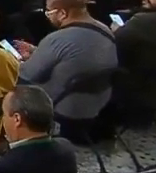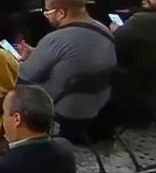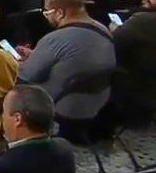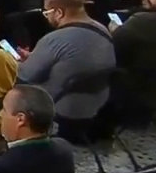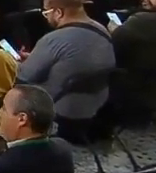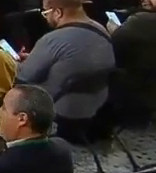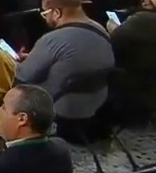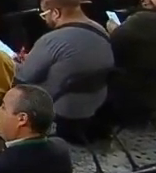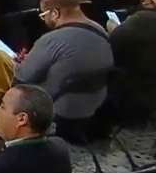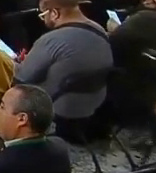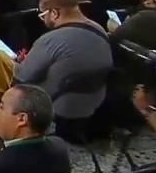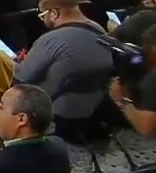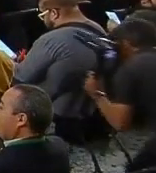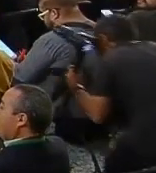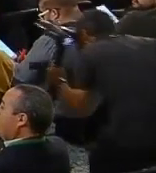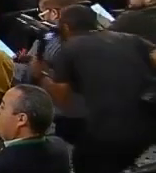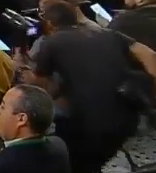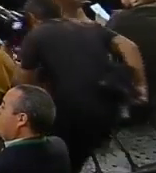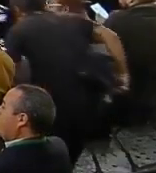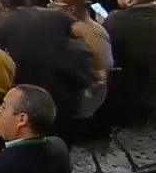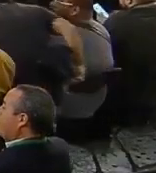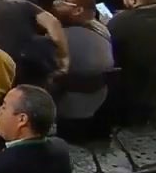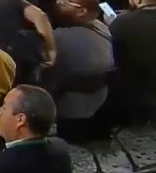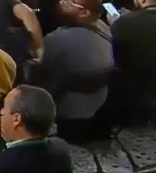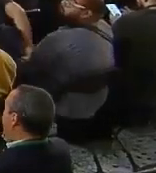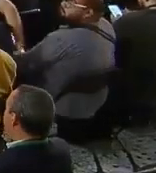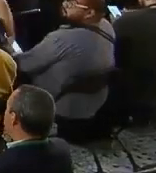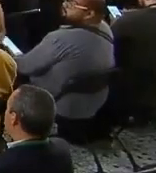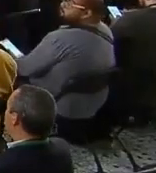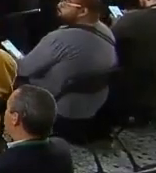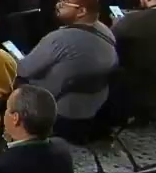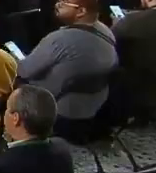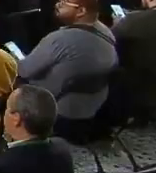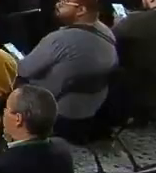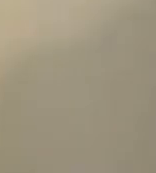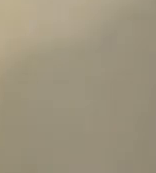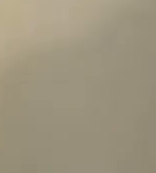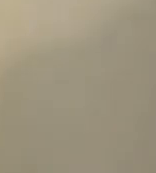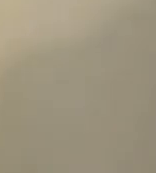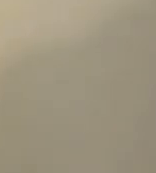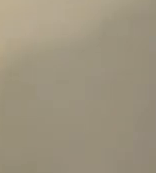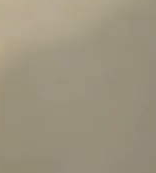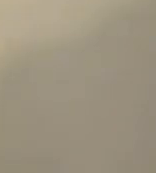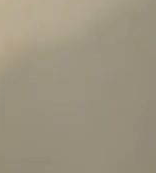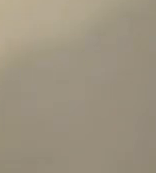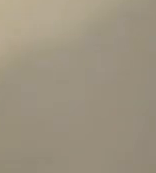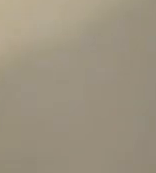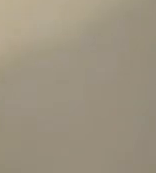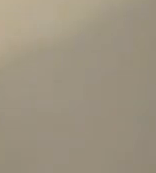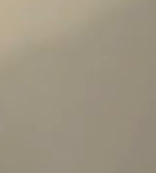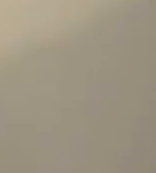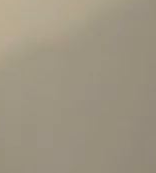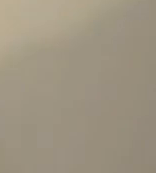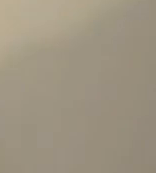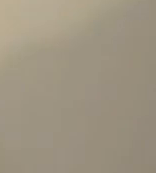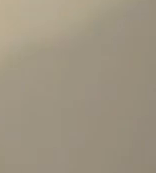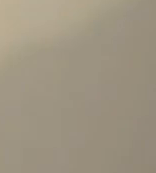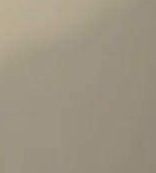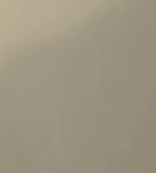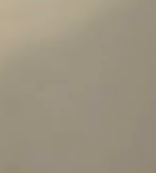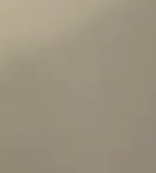das no tanto a los ciudadanos, sino a los políticos activos, expresidentes, que aún siguen manejando este tema que